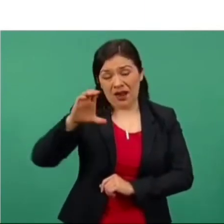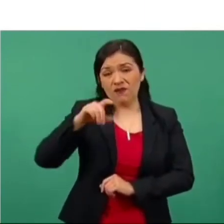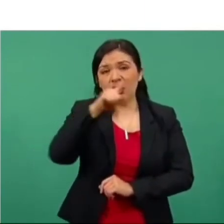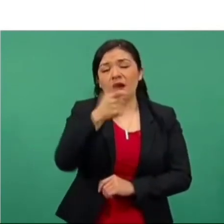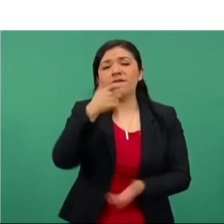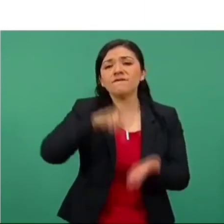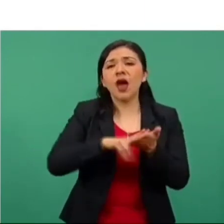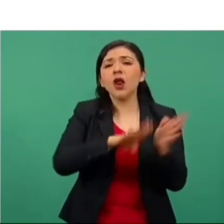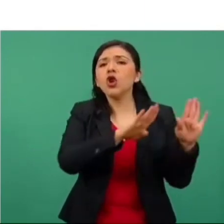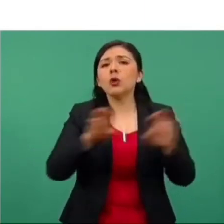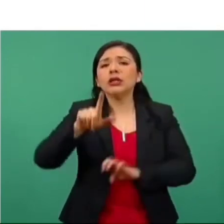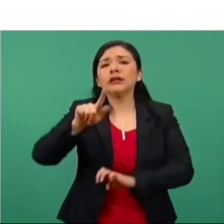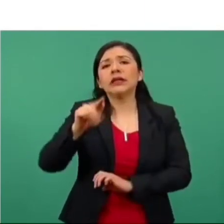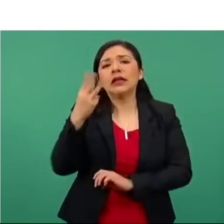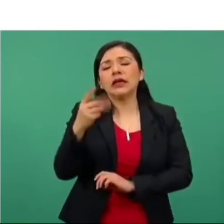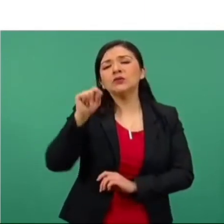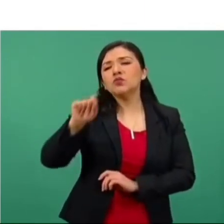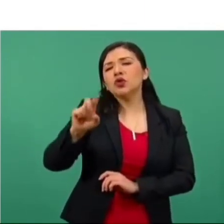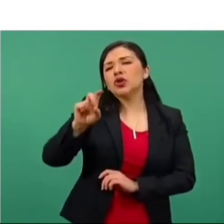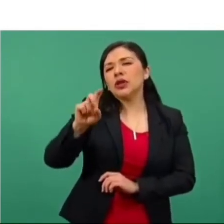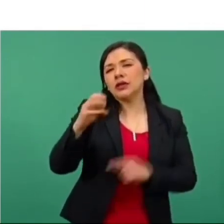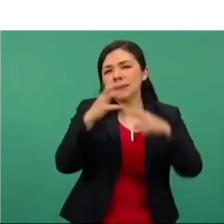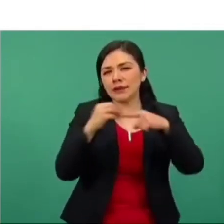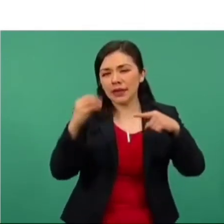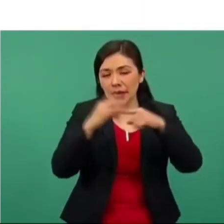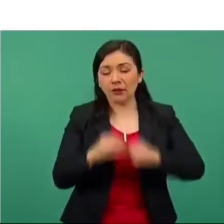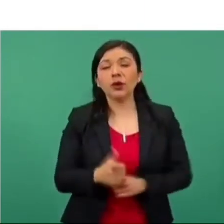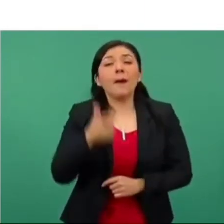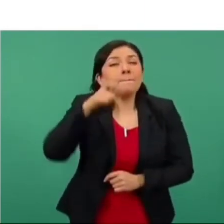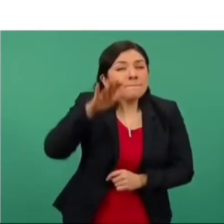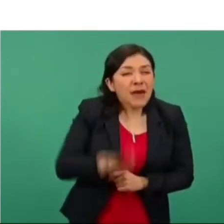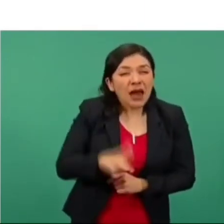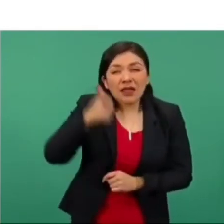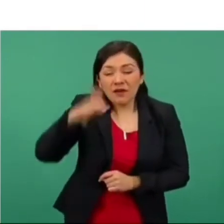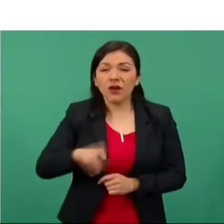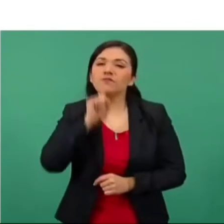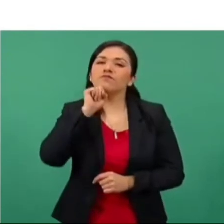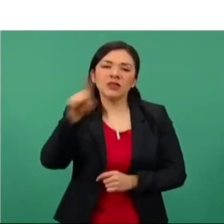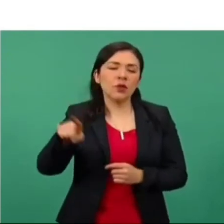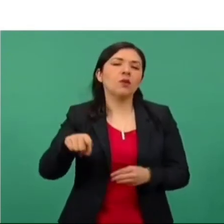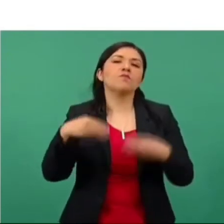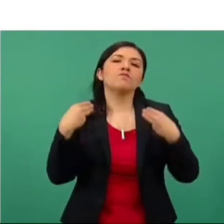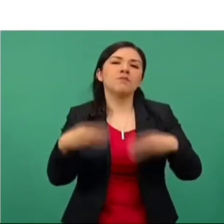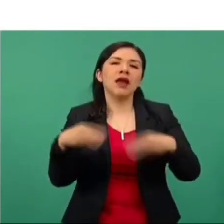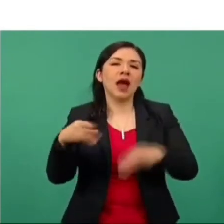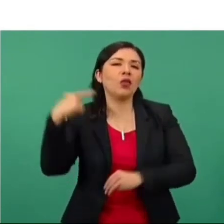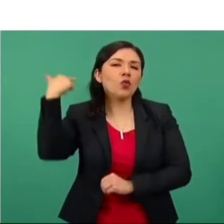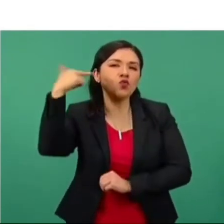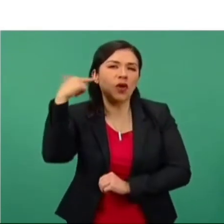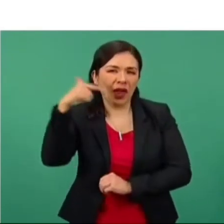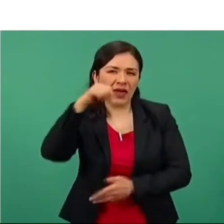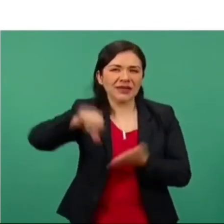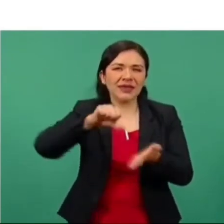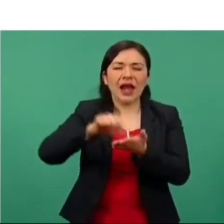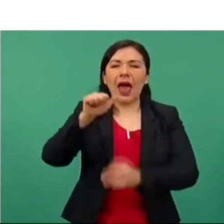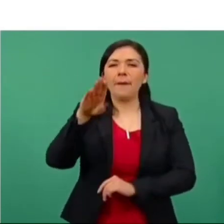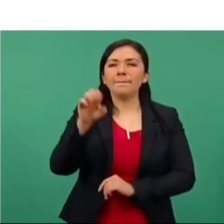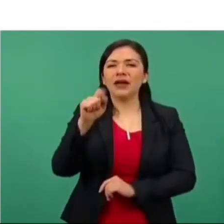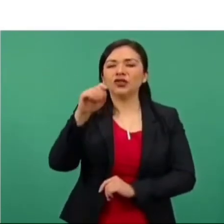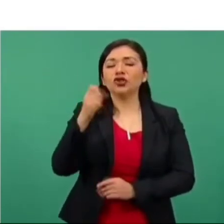novecientos setenta y tres pesos con treinta centavos. Las más baratas en la central de abastos de Guadalajara, Jalisco,